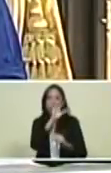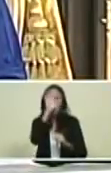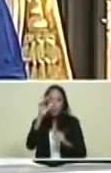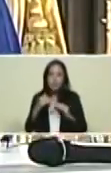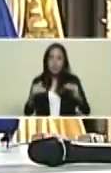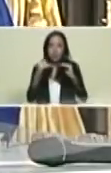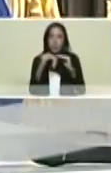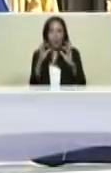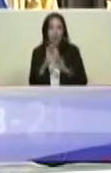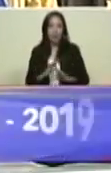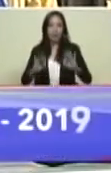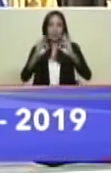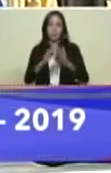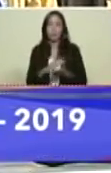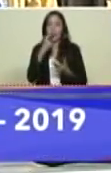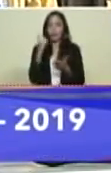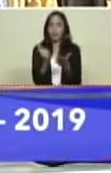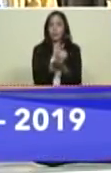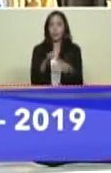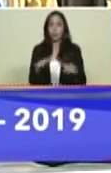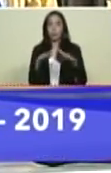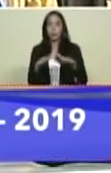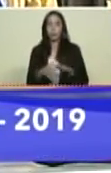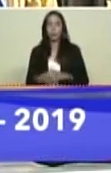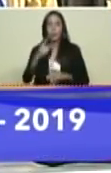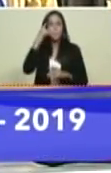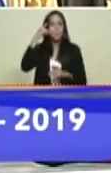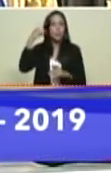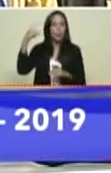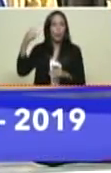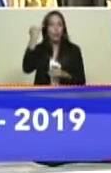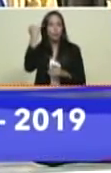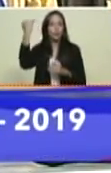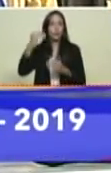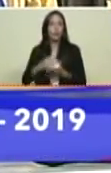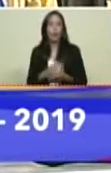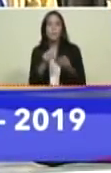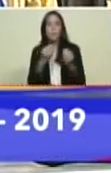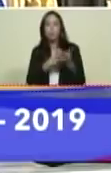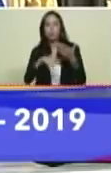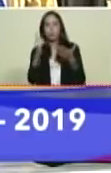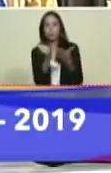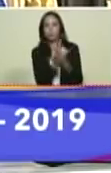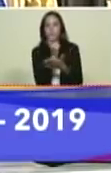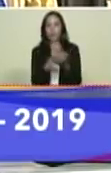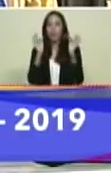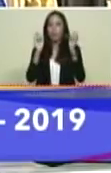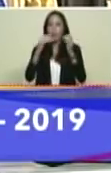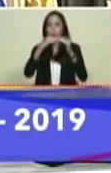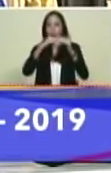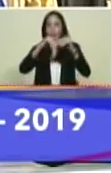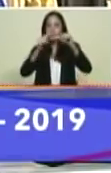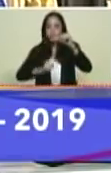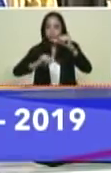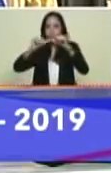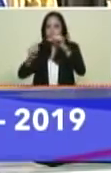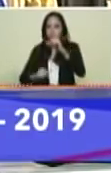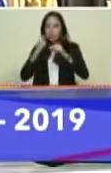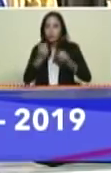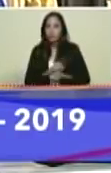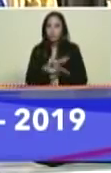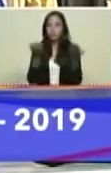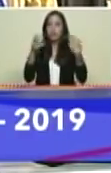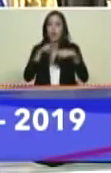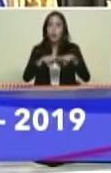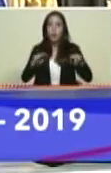sus libros de alta calidad pedagógica, de alto contenido educativo a los muchachos, a las